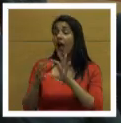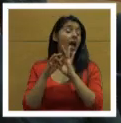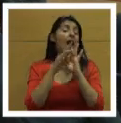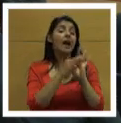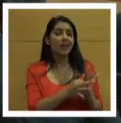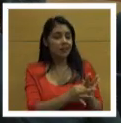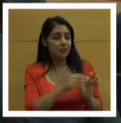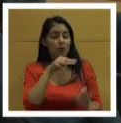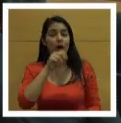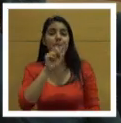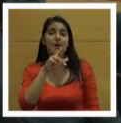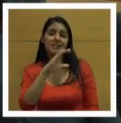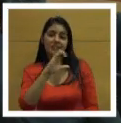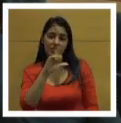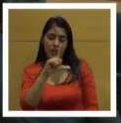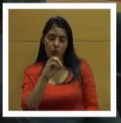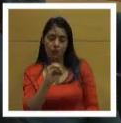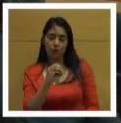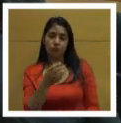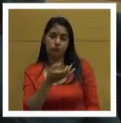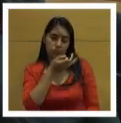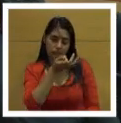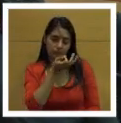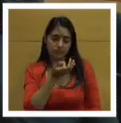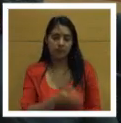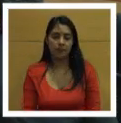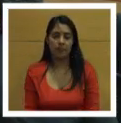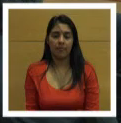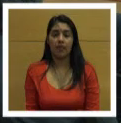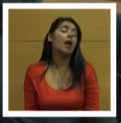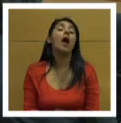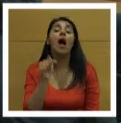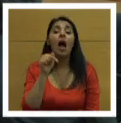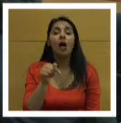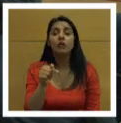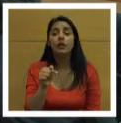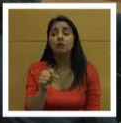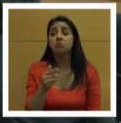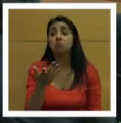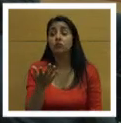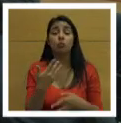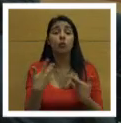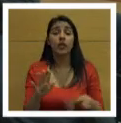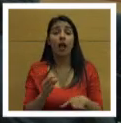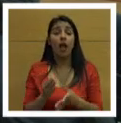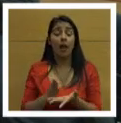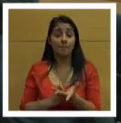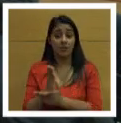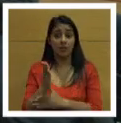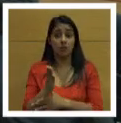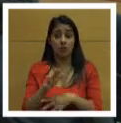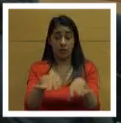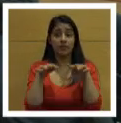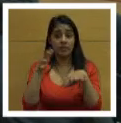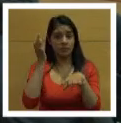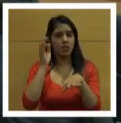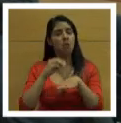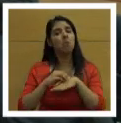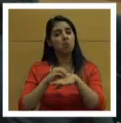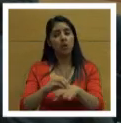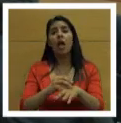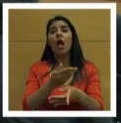Agradecemos a don Marcelo Urra por su intervención. A continuación, y tal como se ha anunciado al comienzo de este seminario, queremos abrir